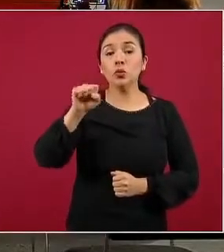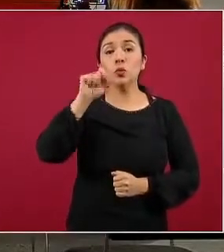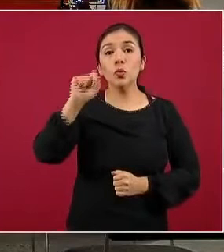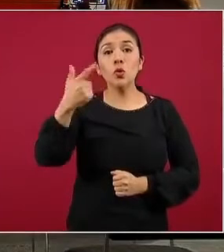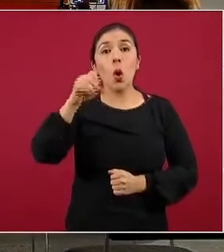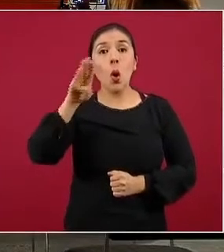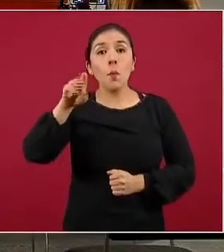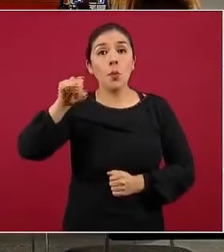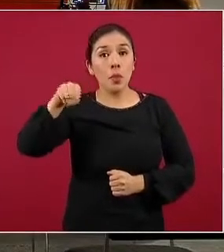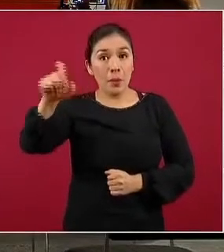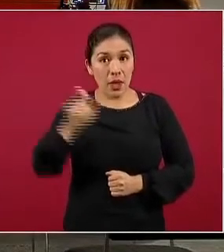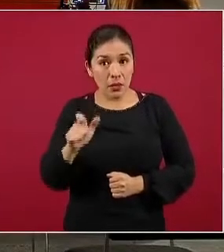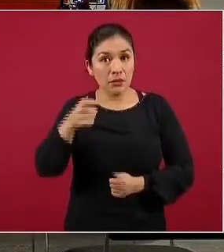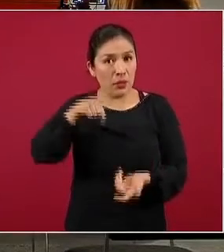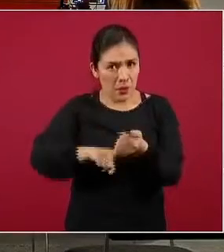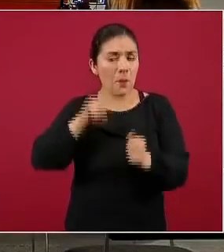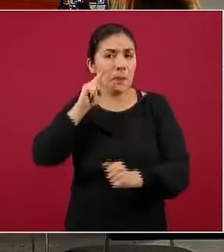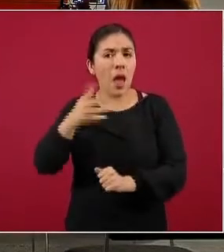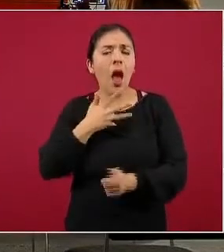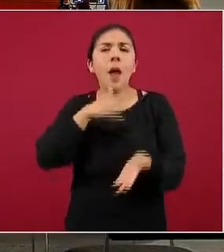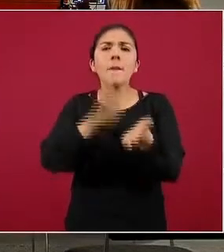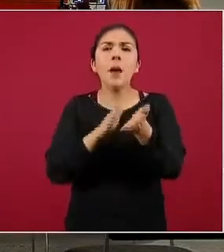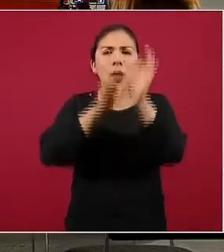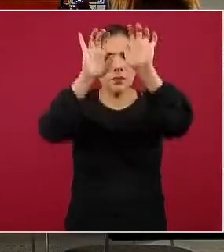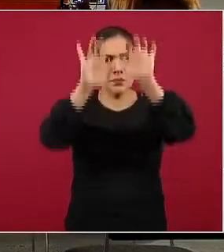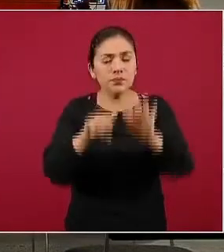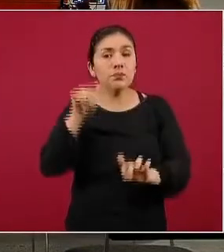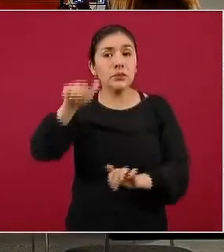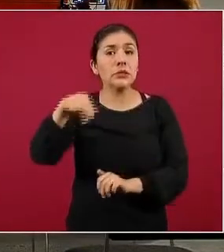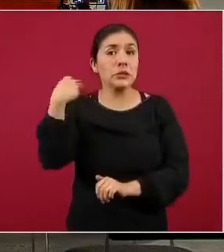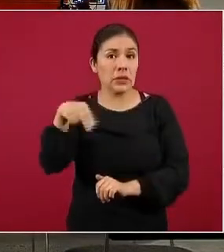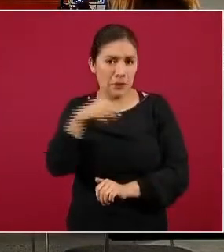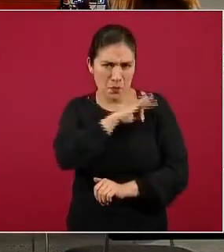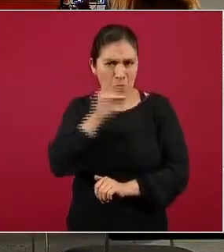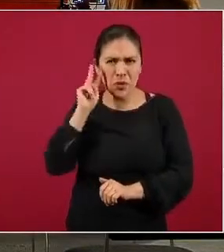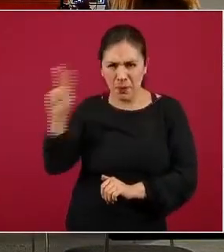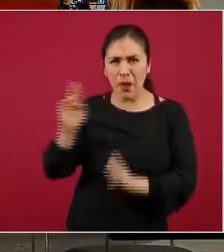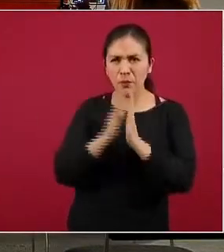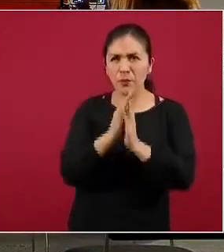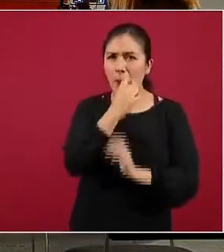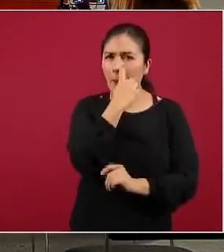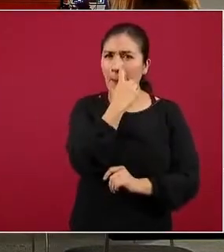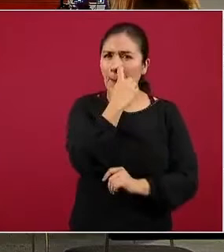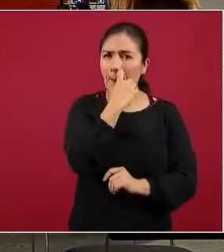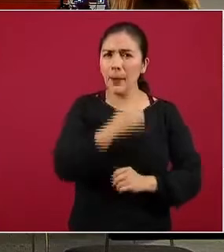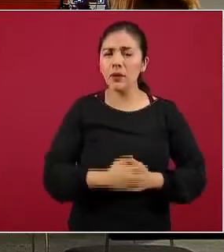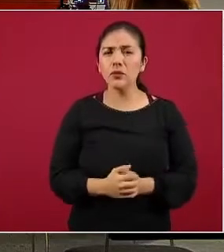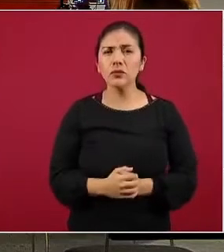coronavirus.gov.mx, y va a ver usted un documento que se llama, si lo podemos poner, por favor,